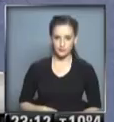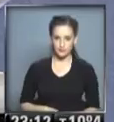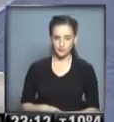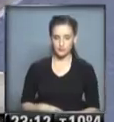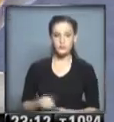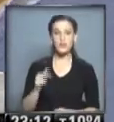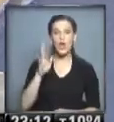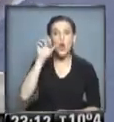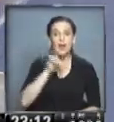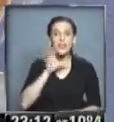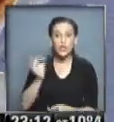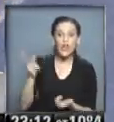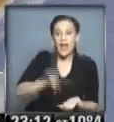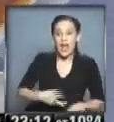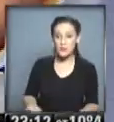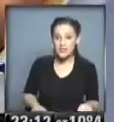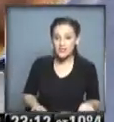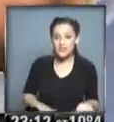otra vez